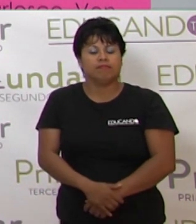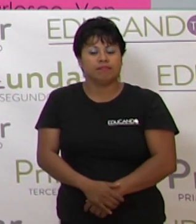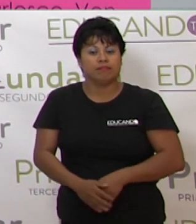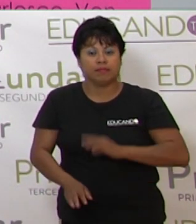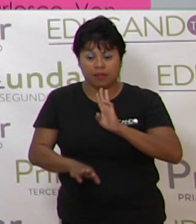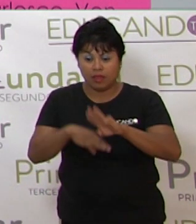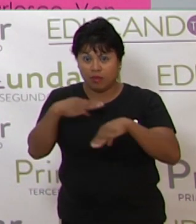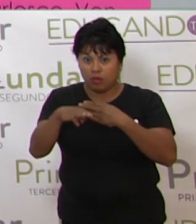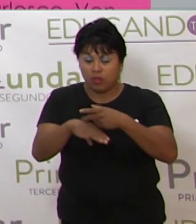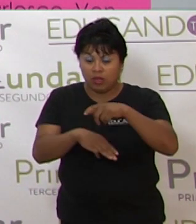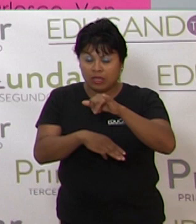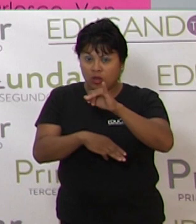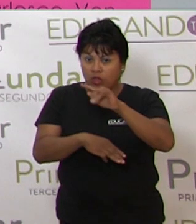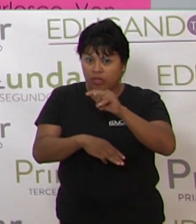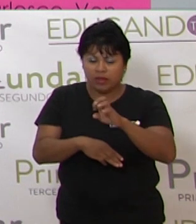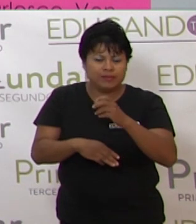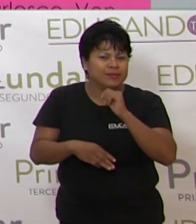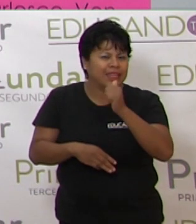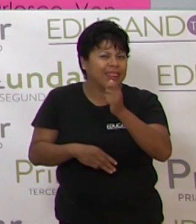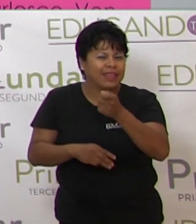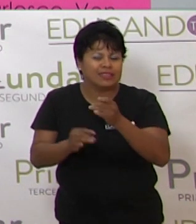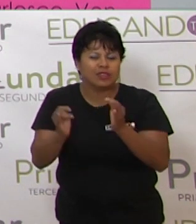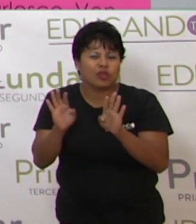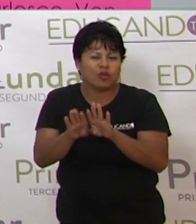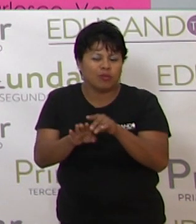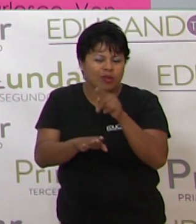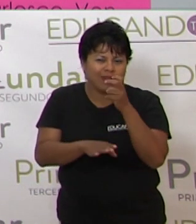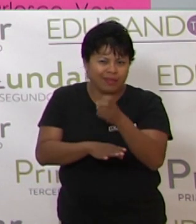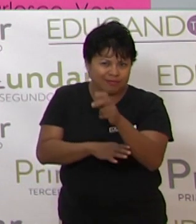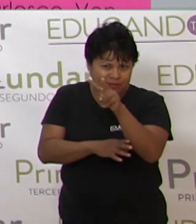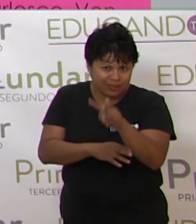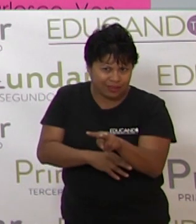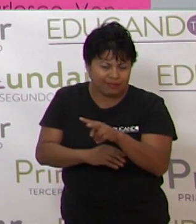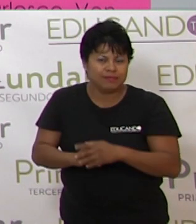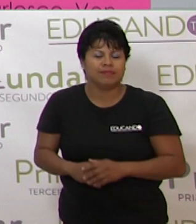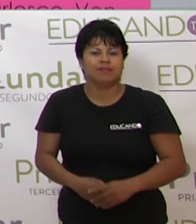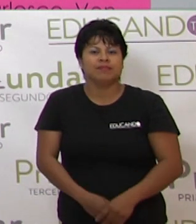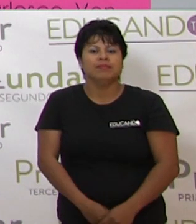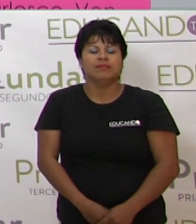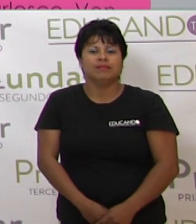En el mundo del Quijote nada es lo que parece.